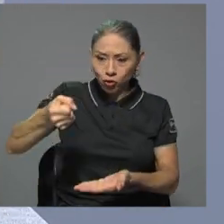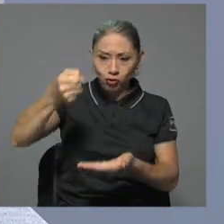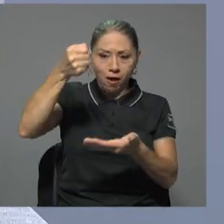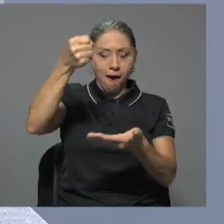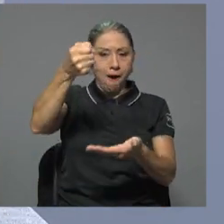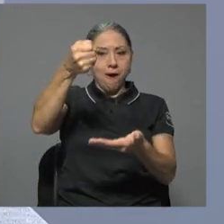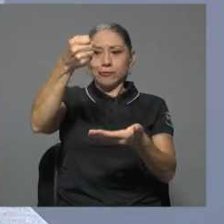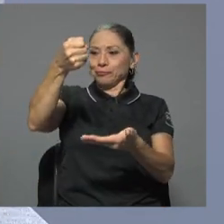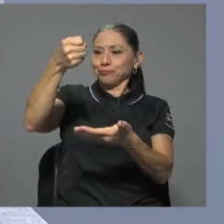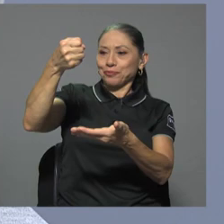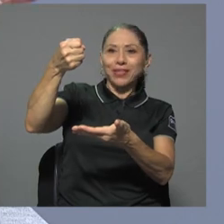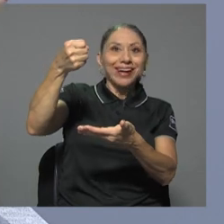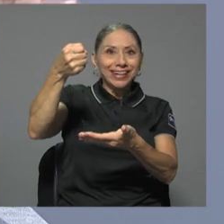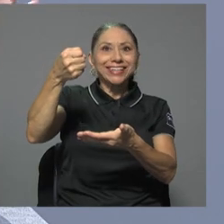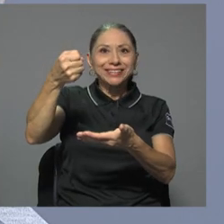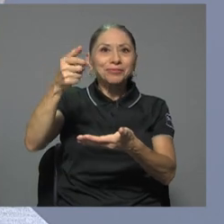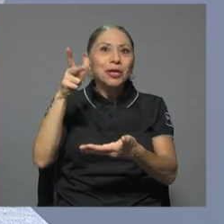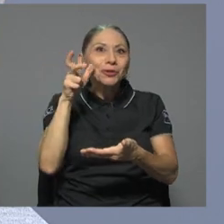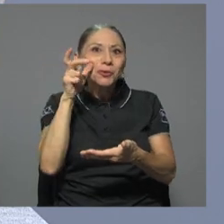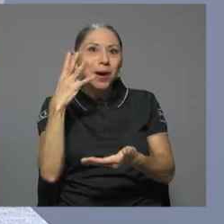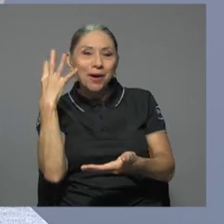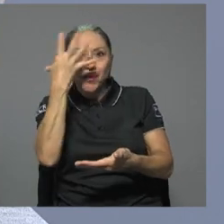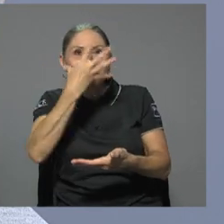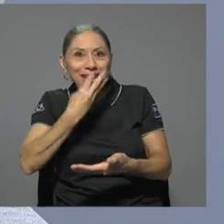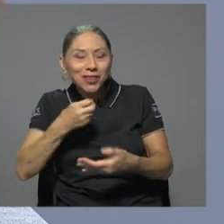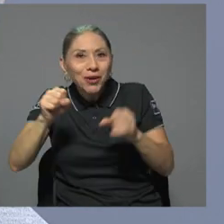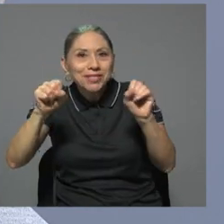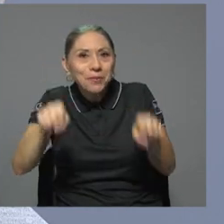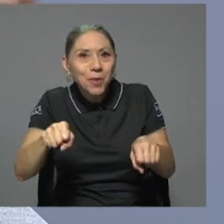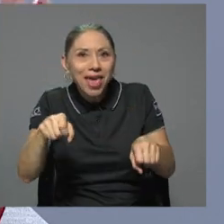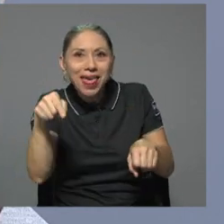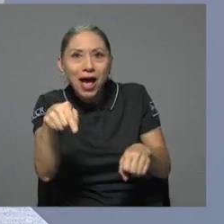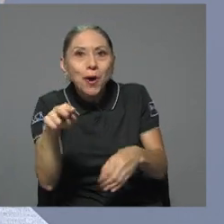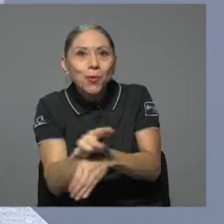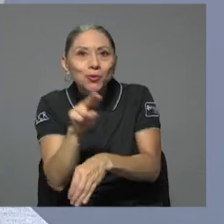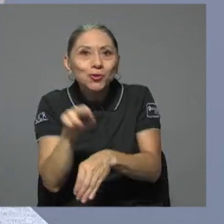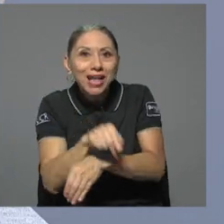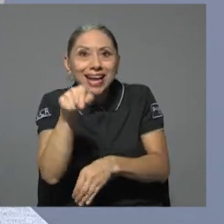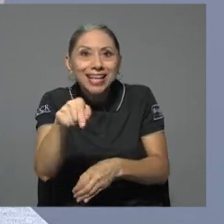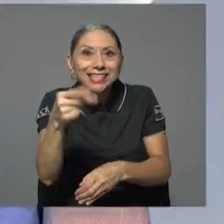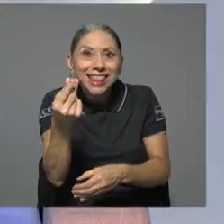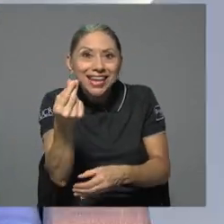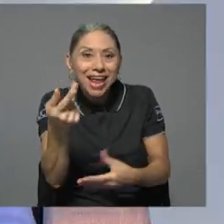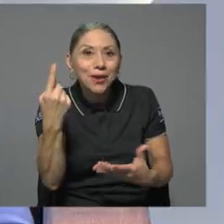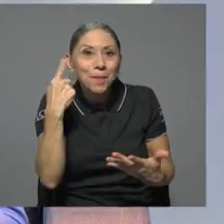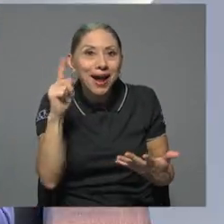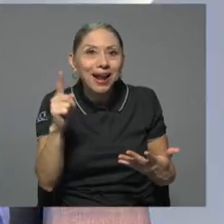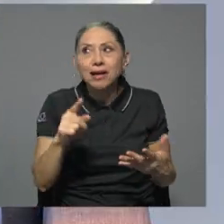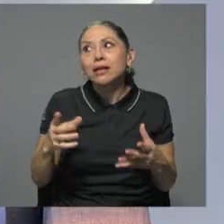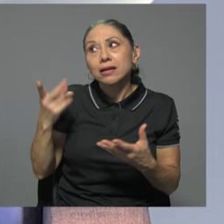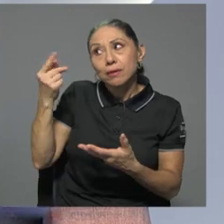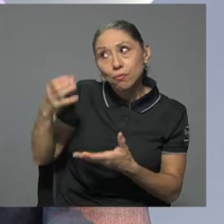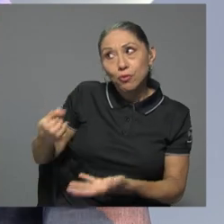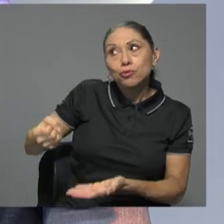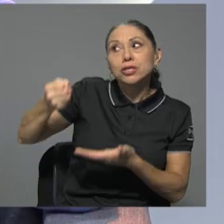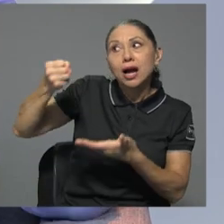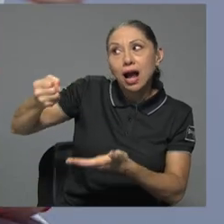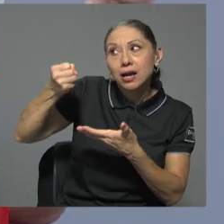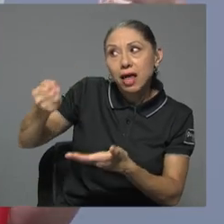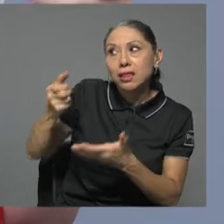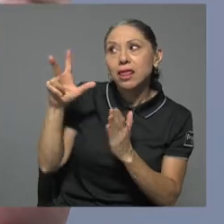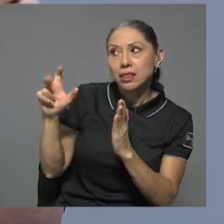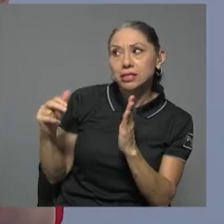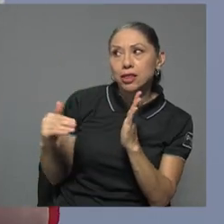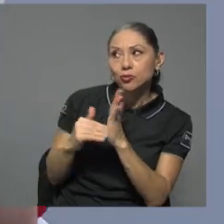entonces claro que suena bonito que se pueda usar para sacar millones